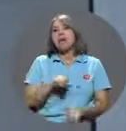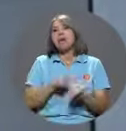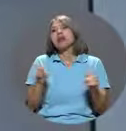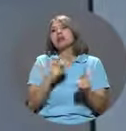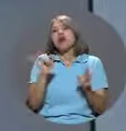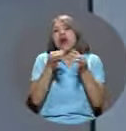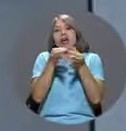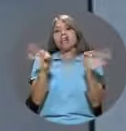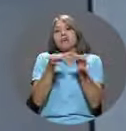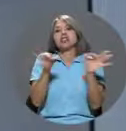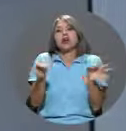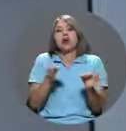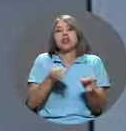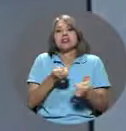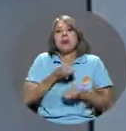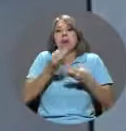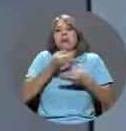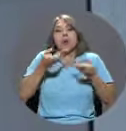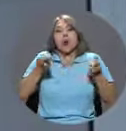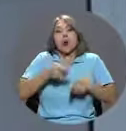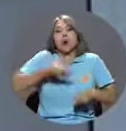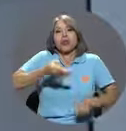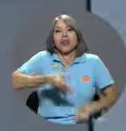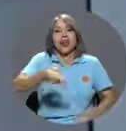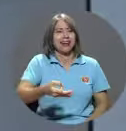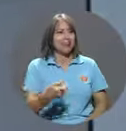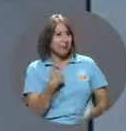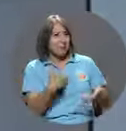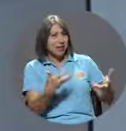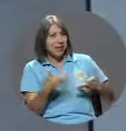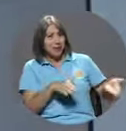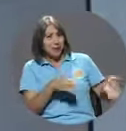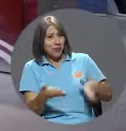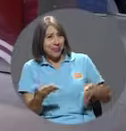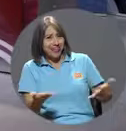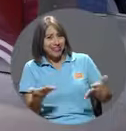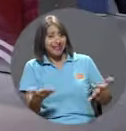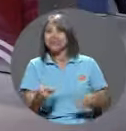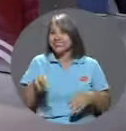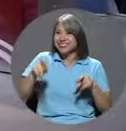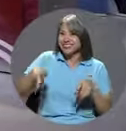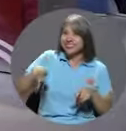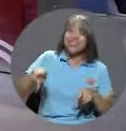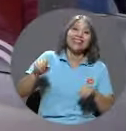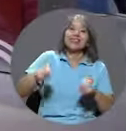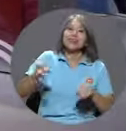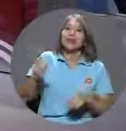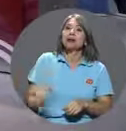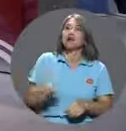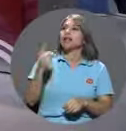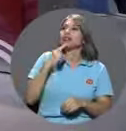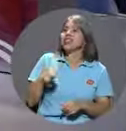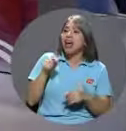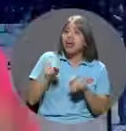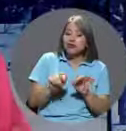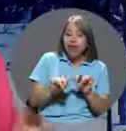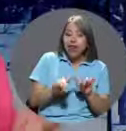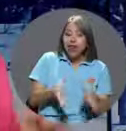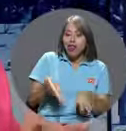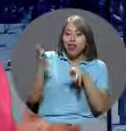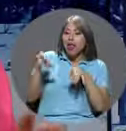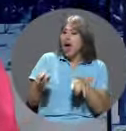cosa. Son expresiones cotidianas. Sí. Y quiero entonces, morir es muy quiero común. Morir, ¿verdad? Sí. Quiero morirme porque no me